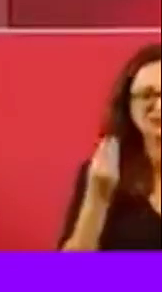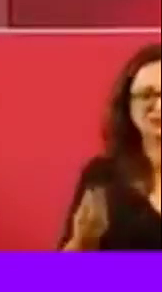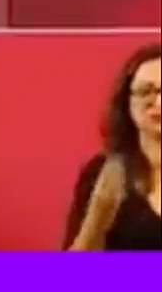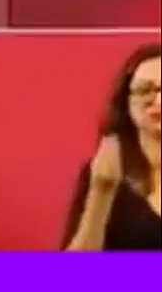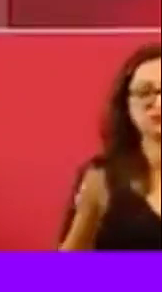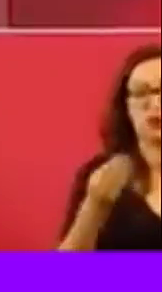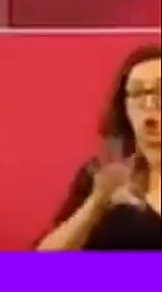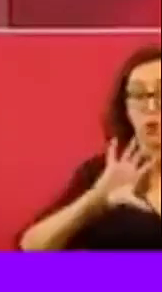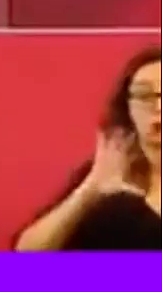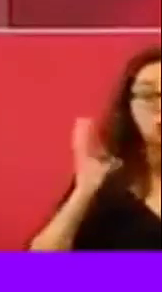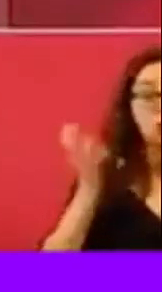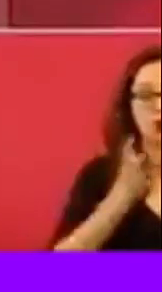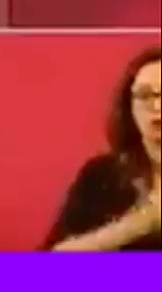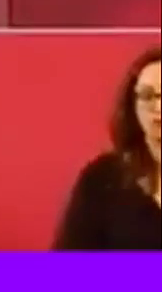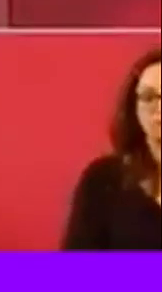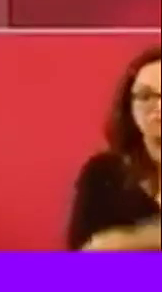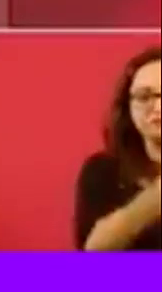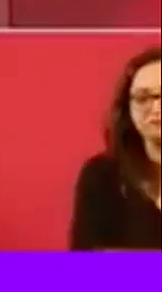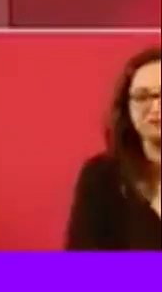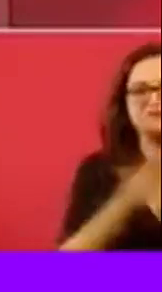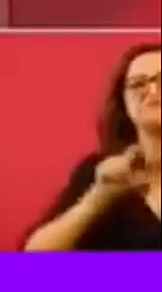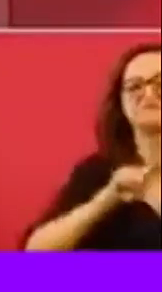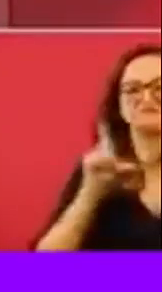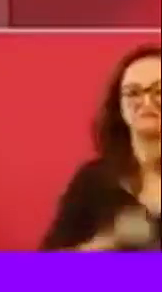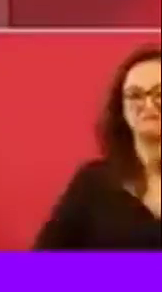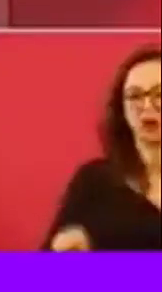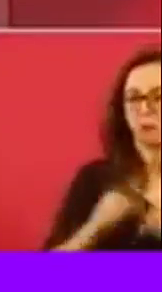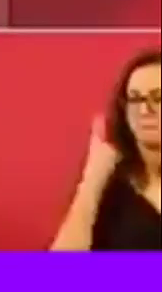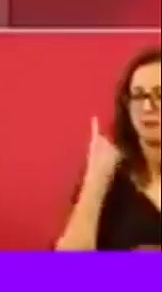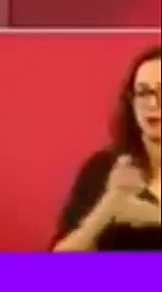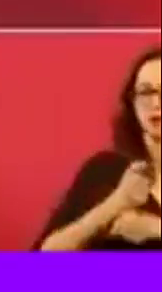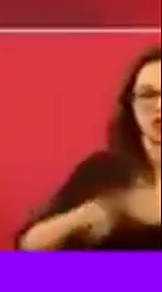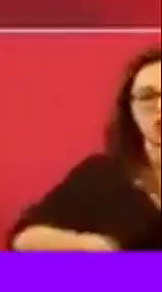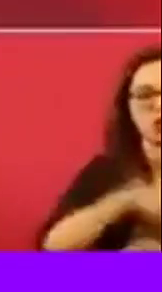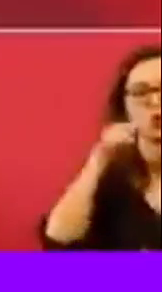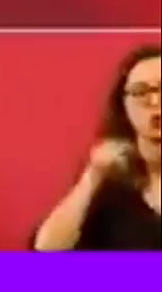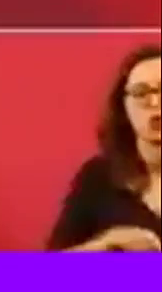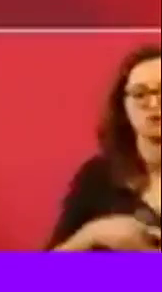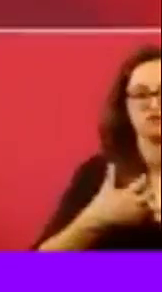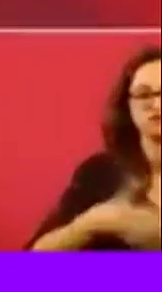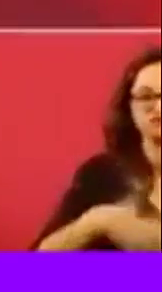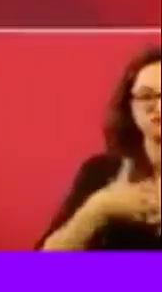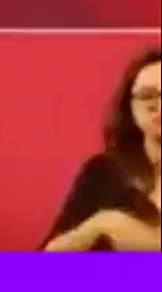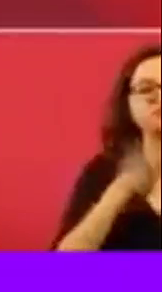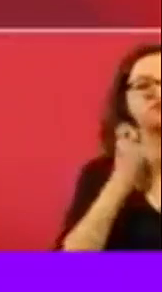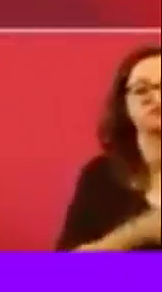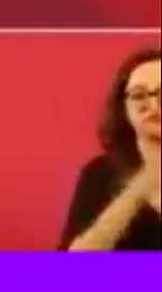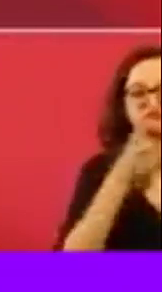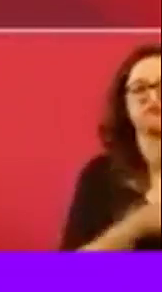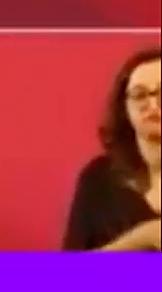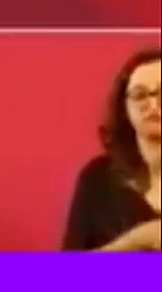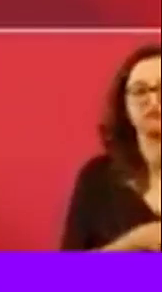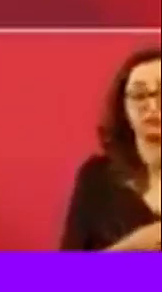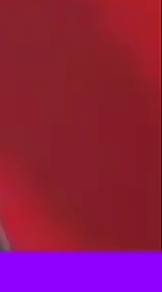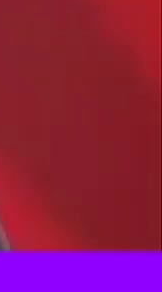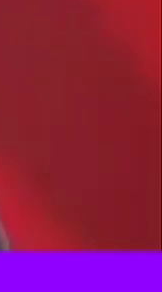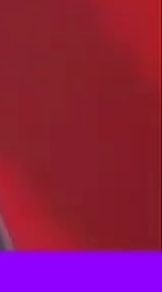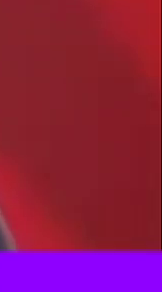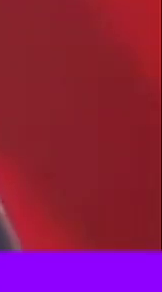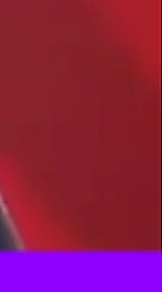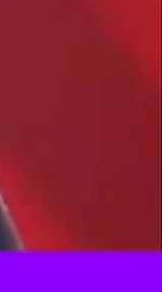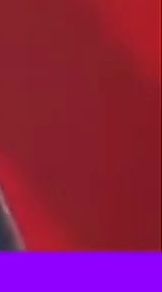que allá están los ríos, pero en lo que no piensa son los miles de empleos que produce, sobre todo aquí en Nuevo León. Esto